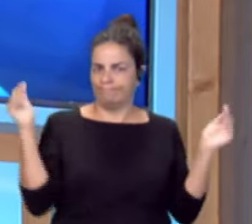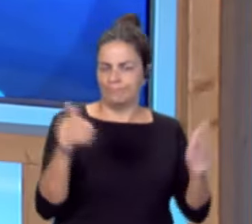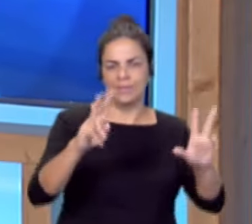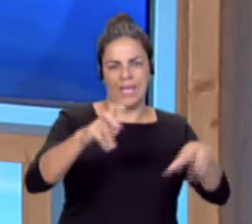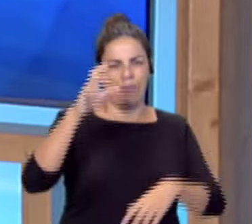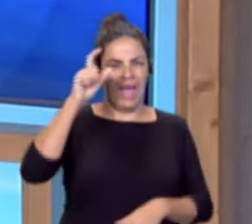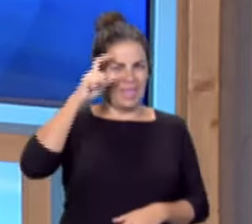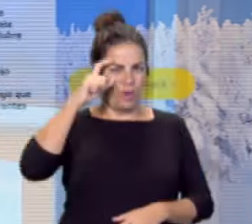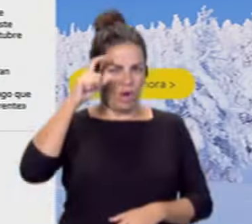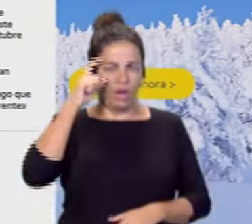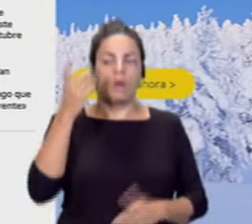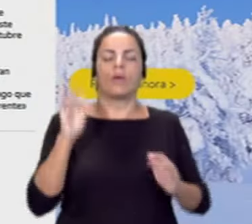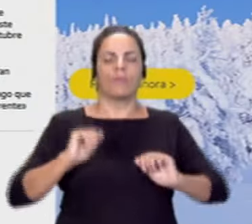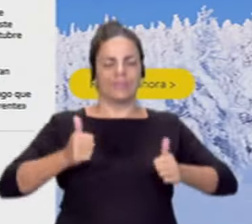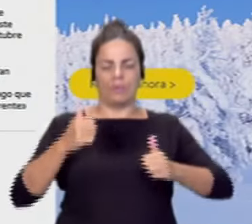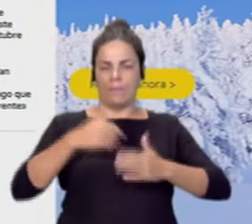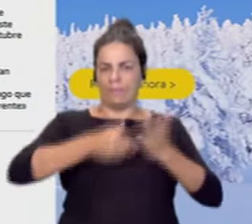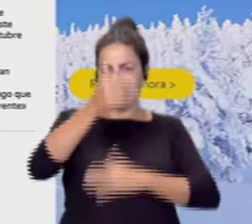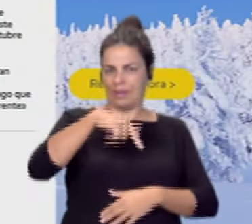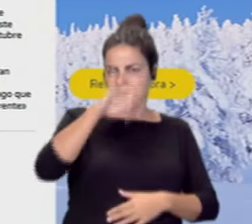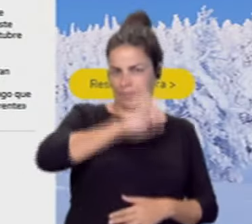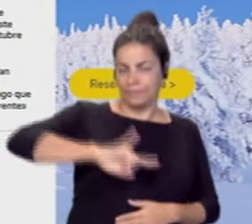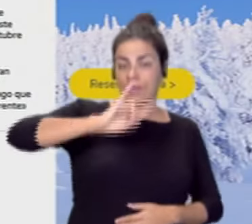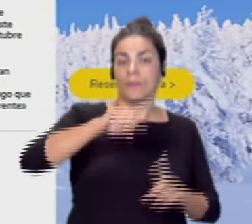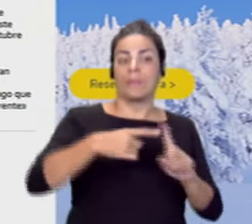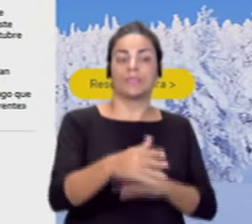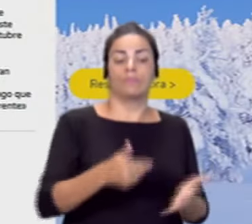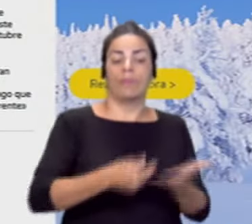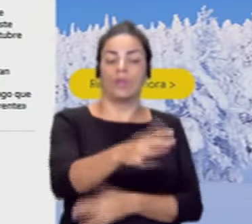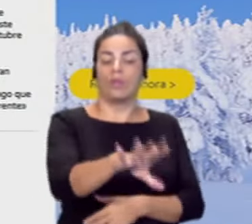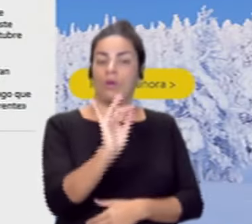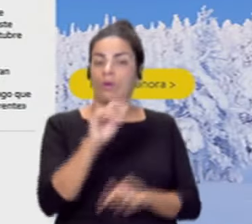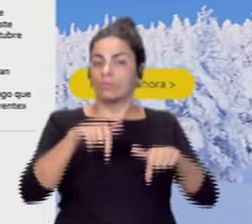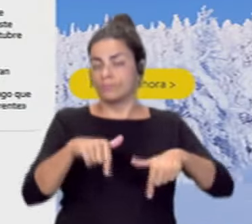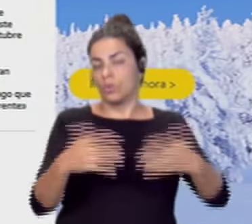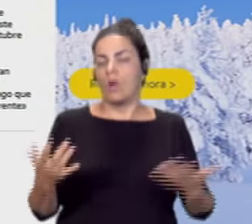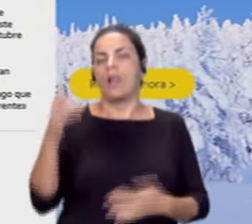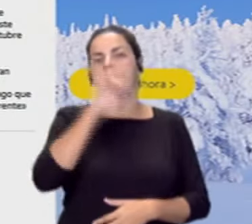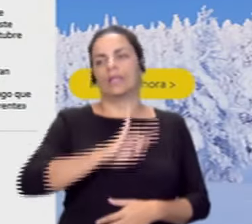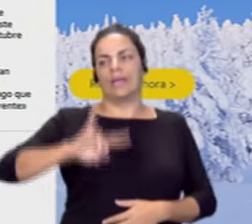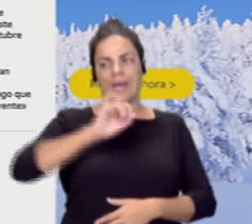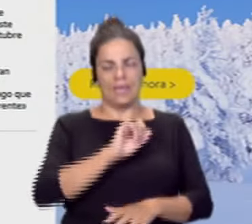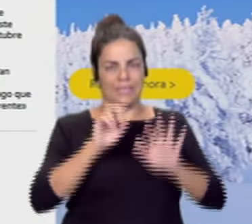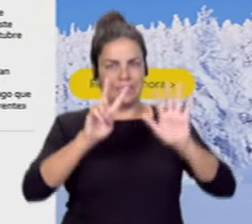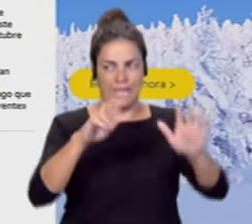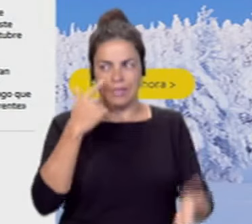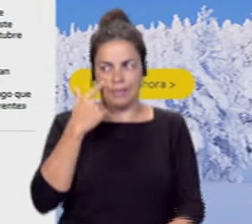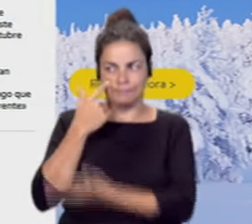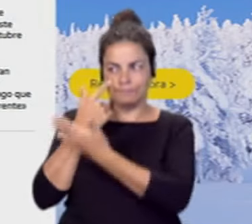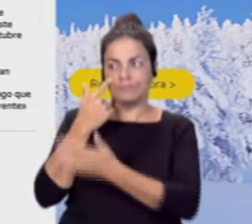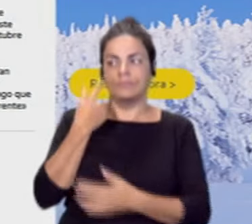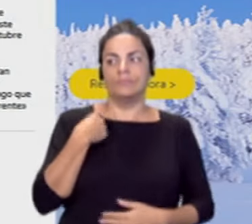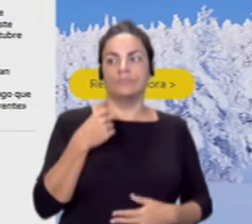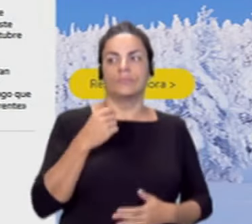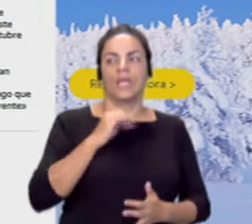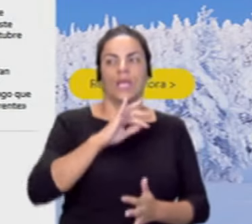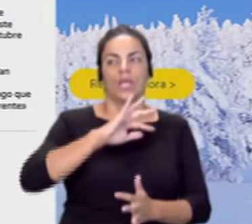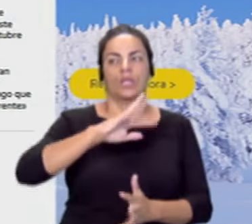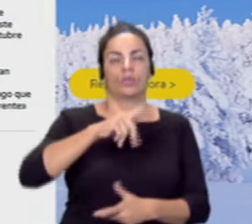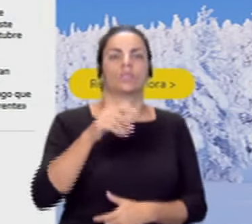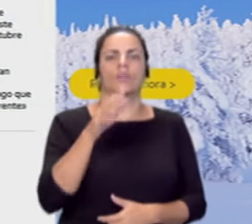prensa de aquí, de Canarias, y el diario que seleccionamos hoy, ahí ven, es el Canarias 7, el titular de un asunto que llevan